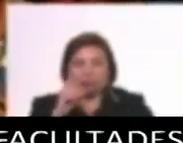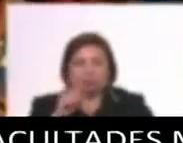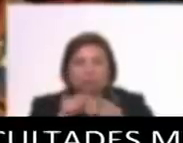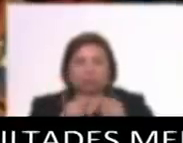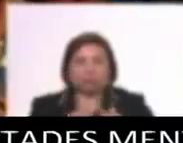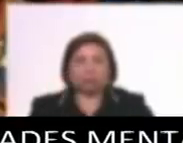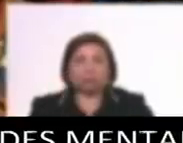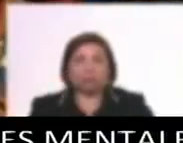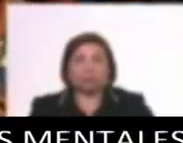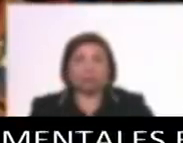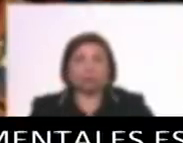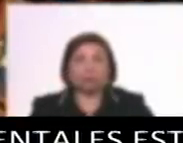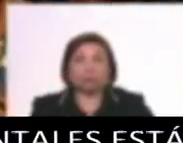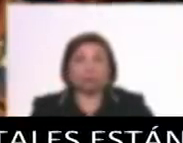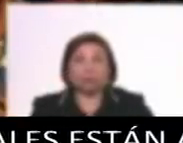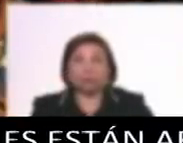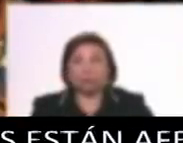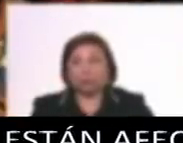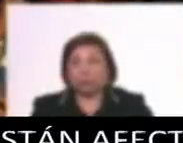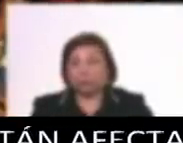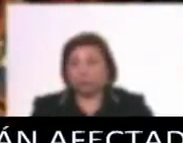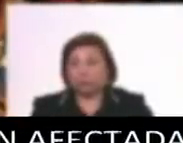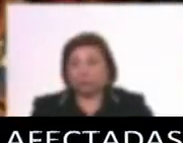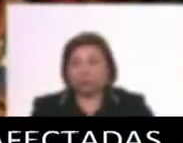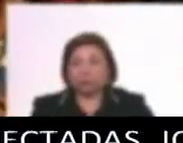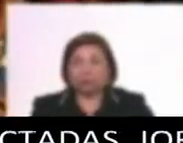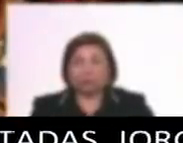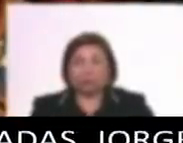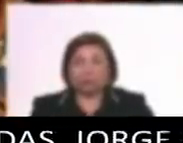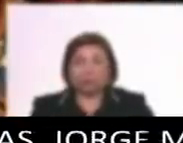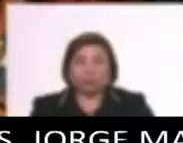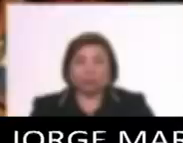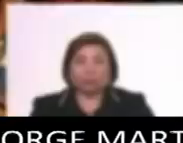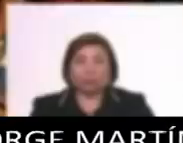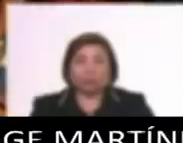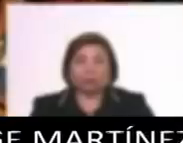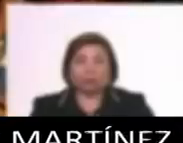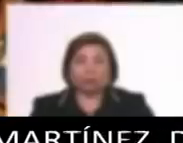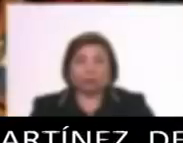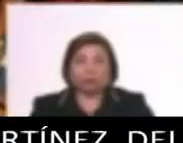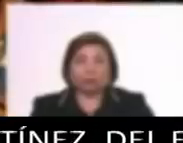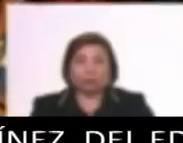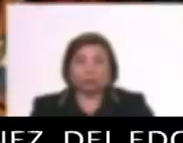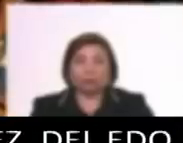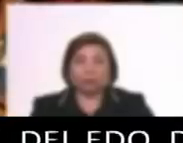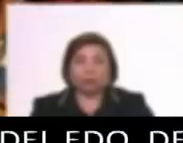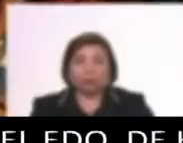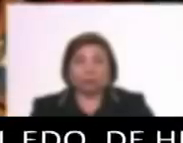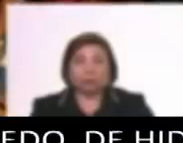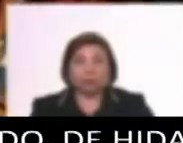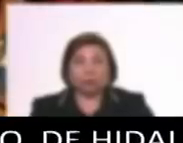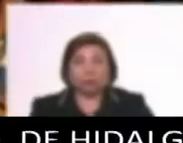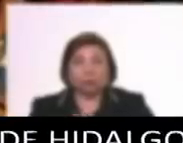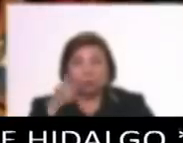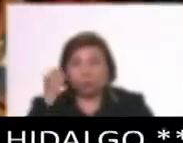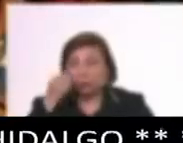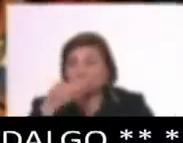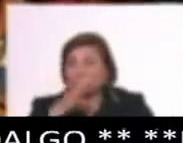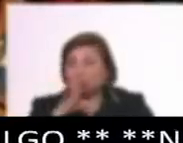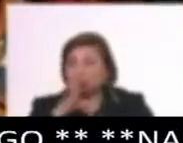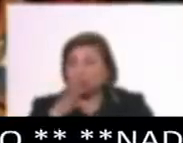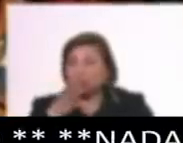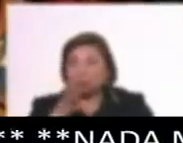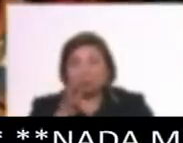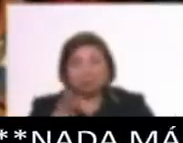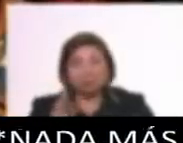Colombia, por entrometerse en asuntos internos de nuestro país, Perú, por estar